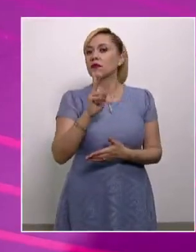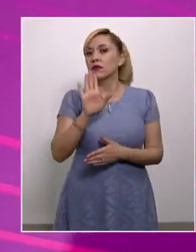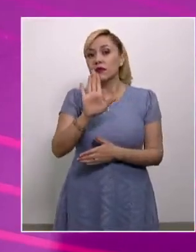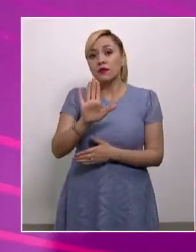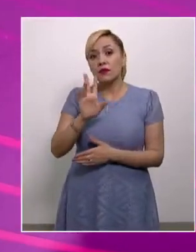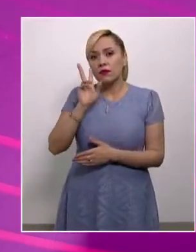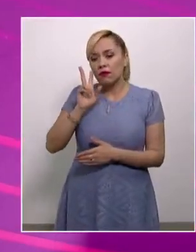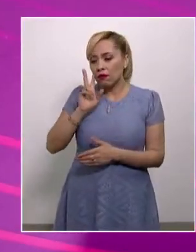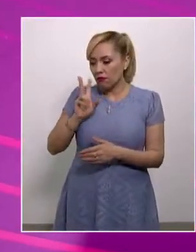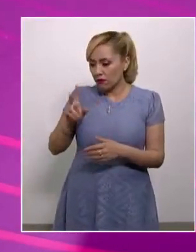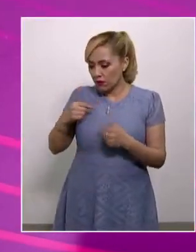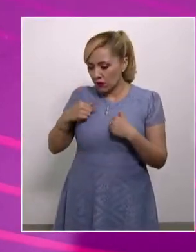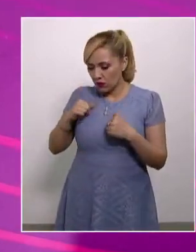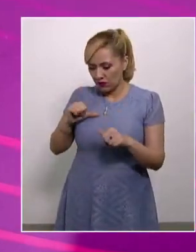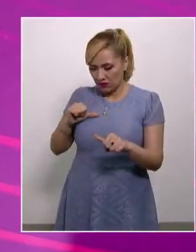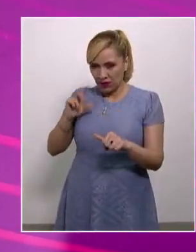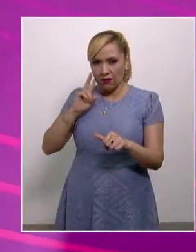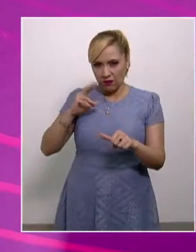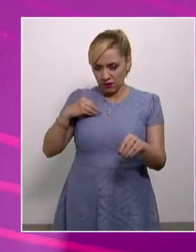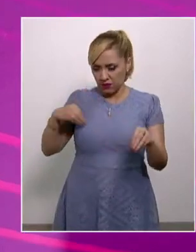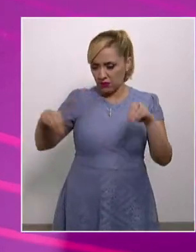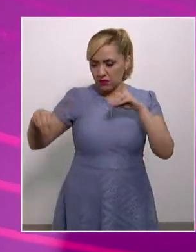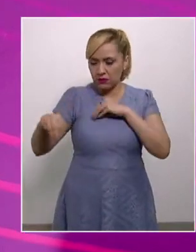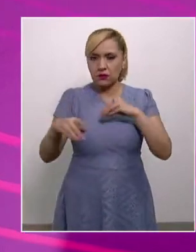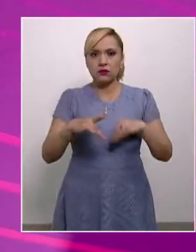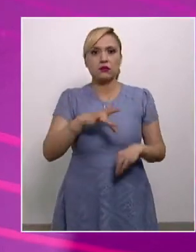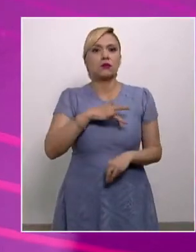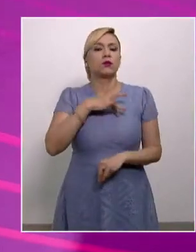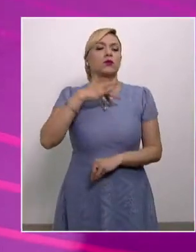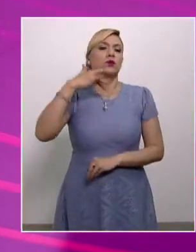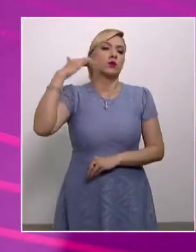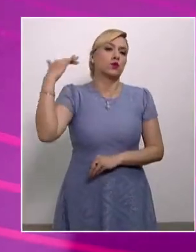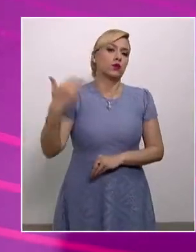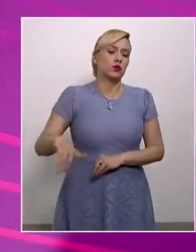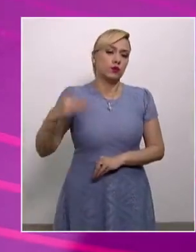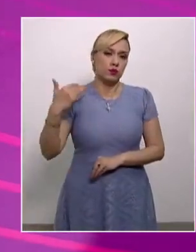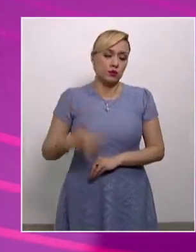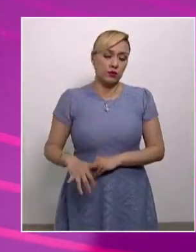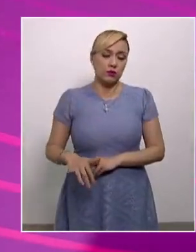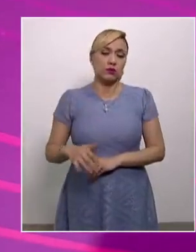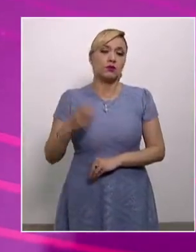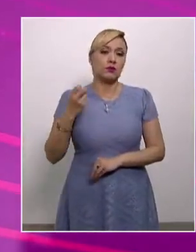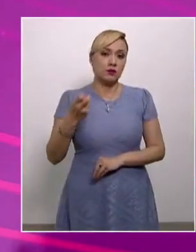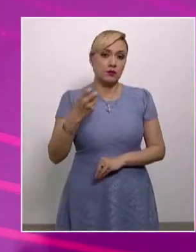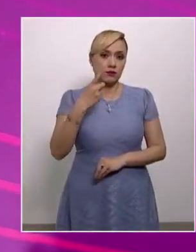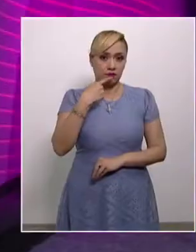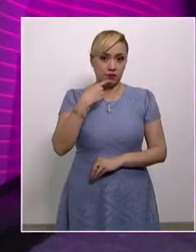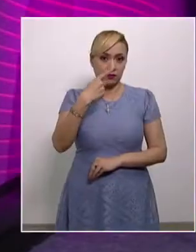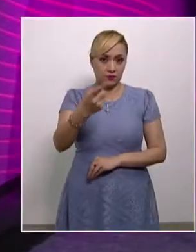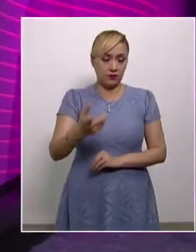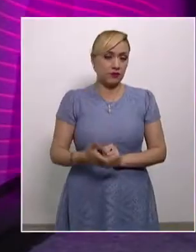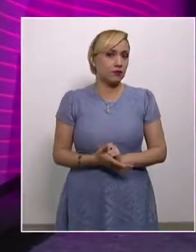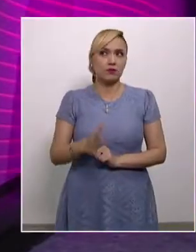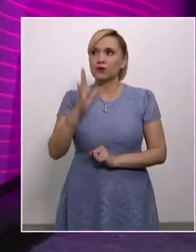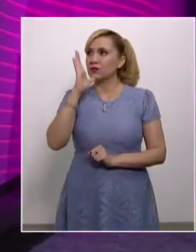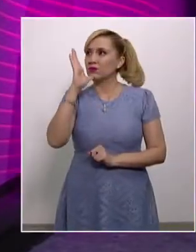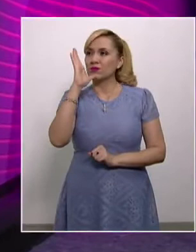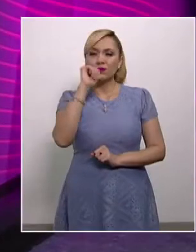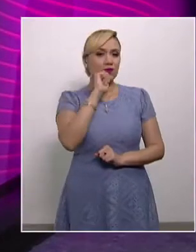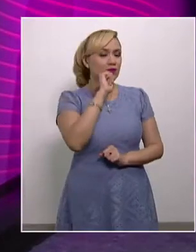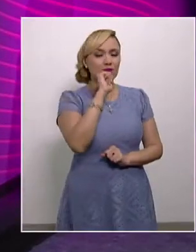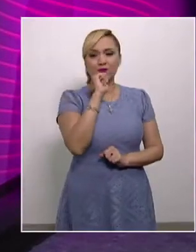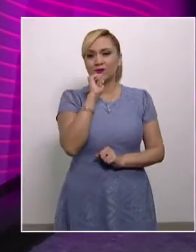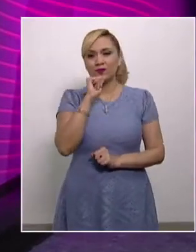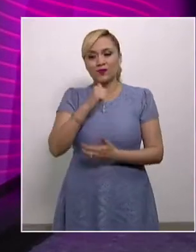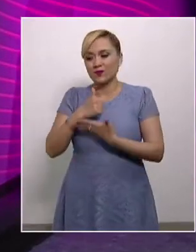para informarte y para brindarte el apoyo que yo pueda hasta donde tú quieras, porque esto es como lo mencionaban muy bien ahorita, ¿no? No podemos hacer nada que la gente